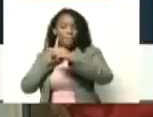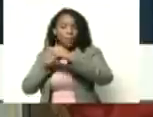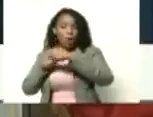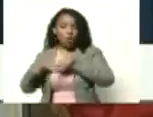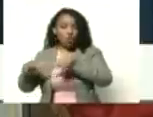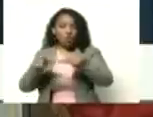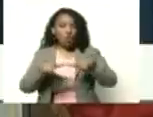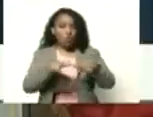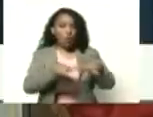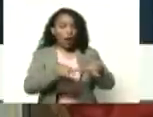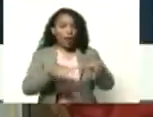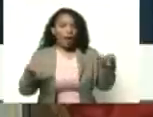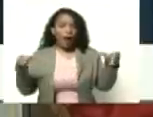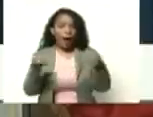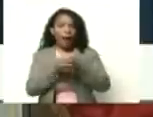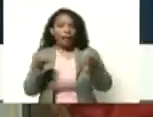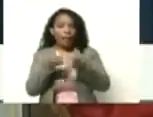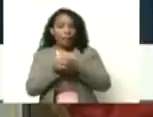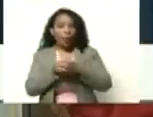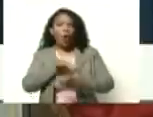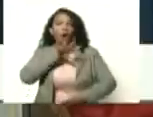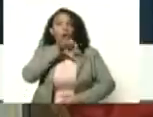por parte del equipo canino